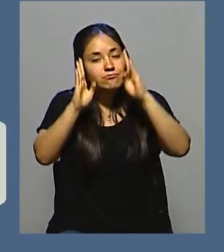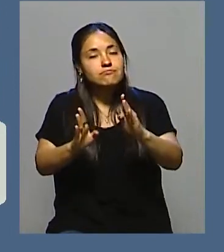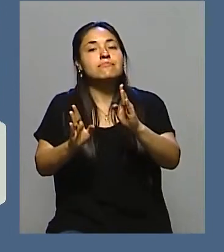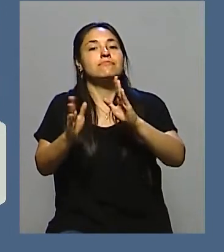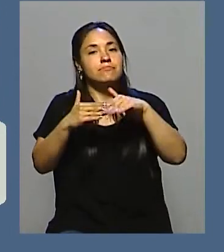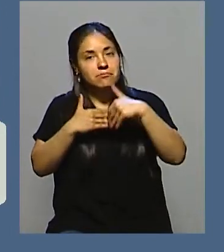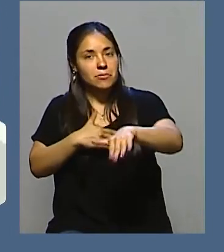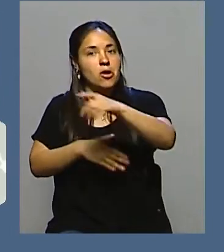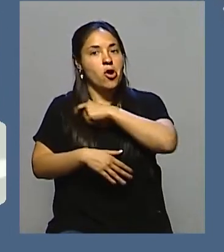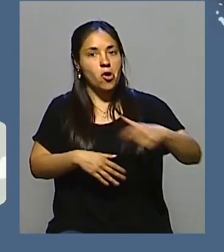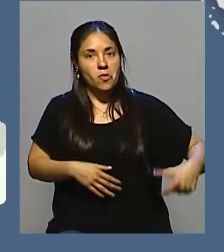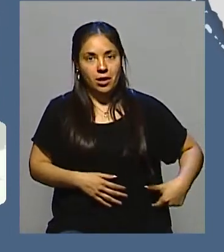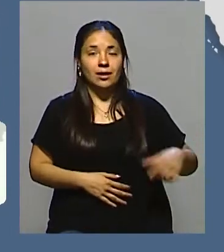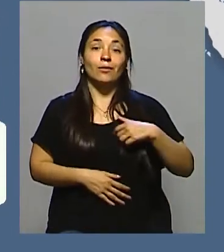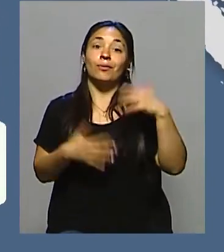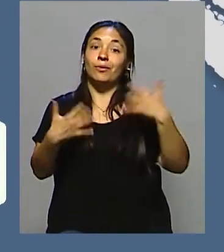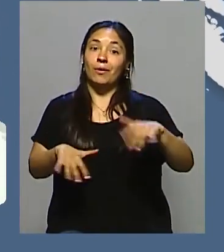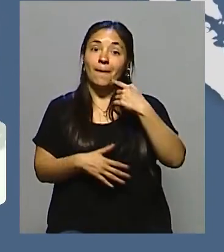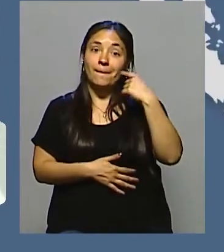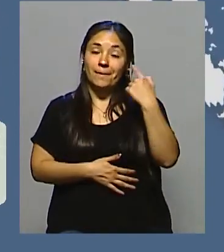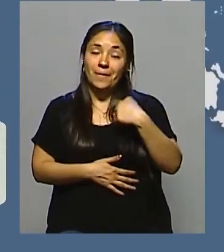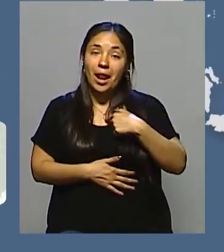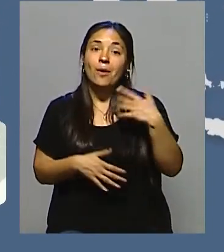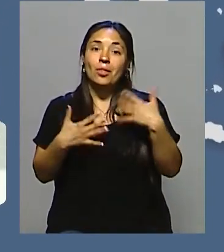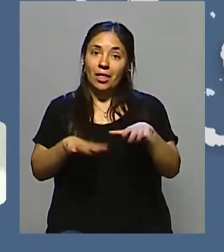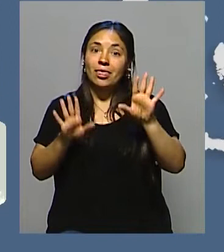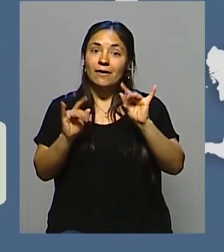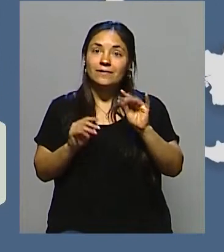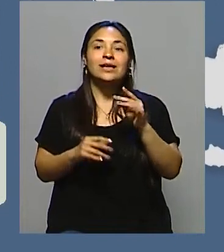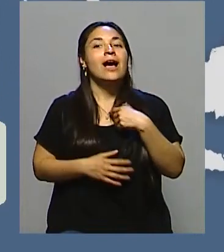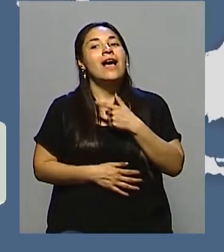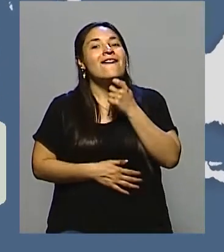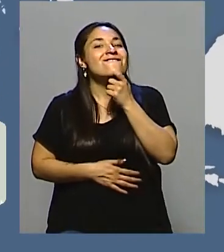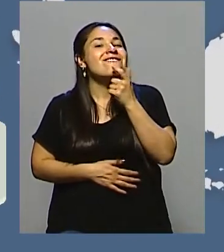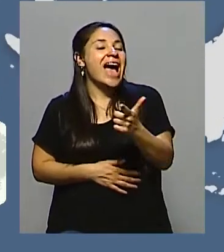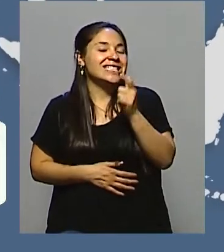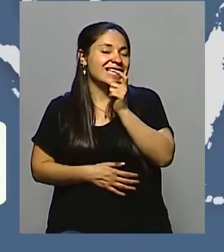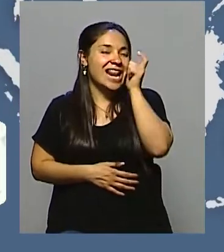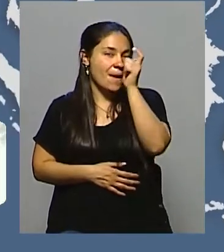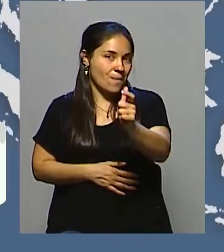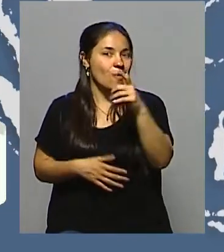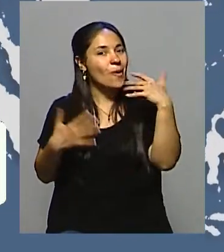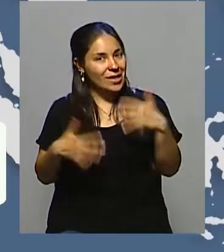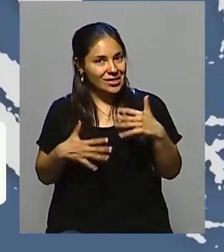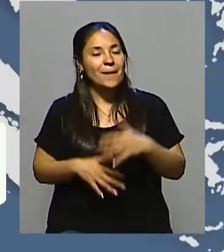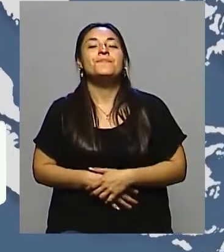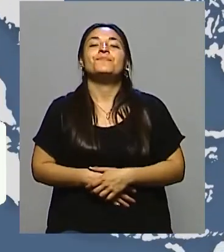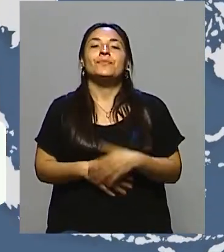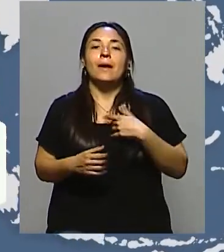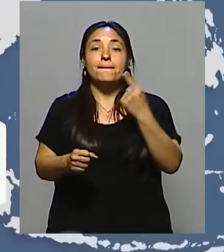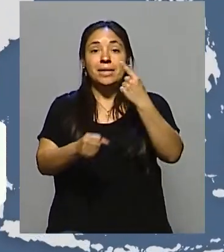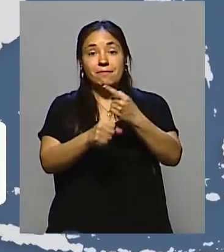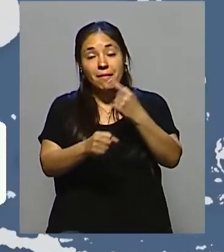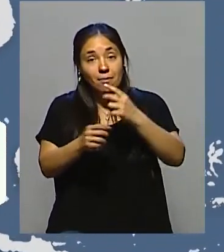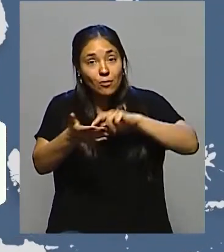Bueno, es la pregunta del millón, pero es muy fácil contestarla. El primer problema es